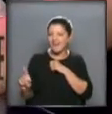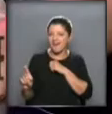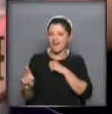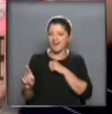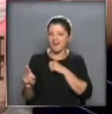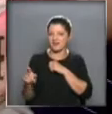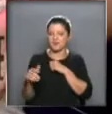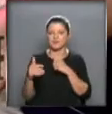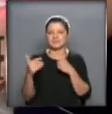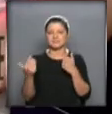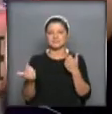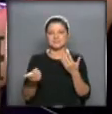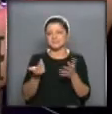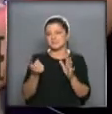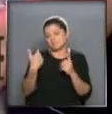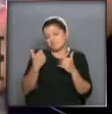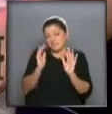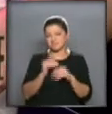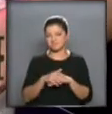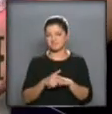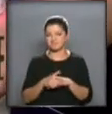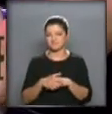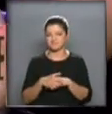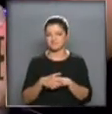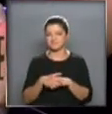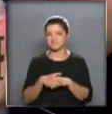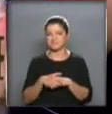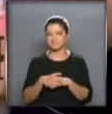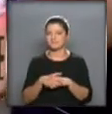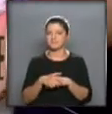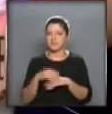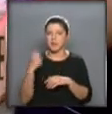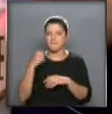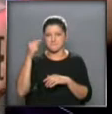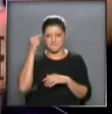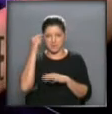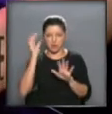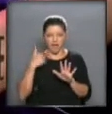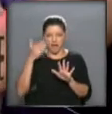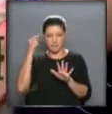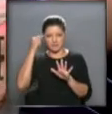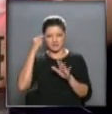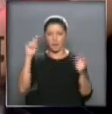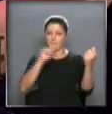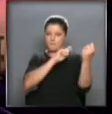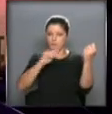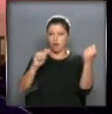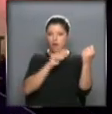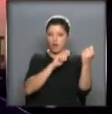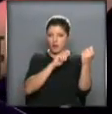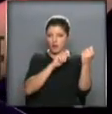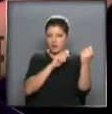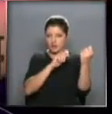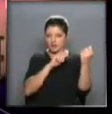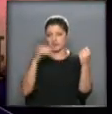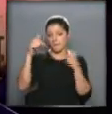Uh-huh. Bueno, por eso. ¿Y tenés algún chelista preferido? Mi idea era tocar violín. Eso también pasó que en la